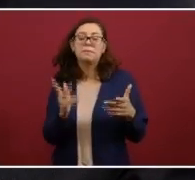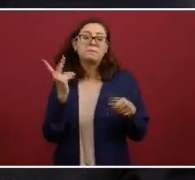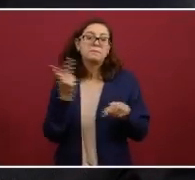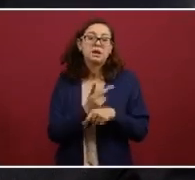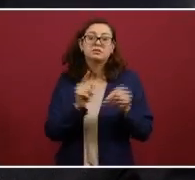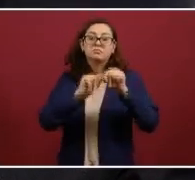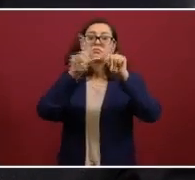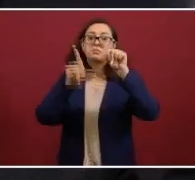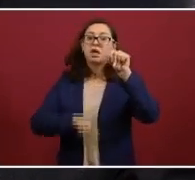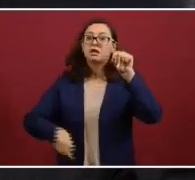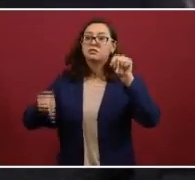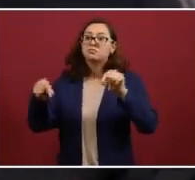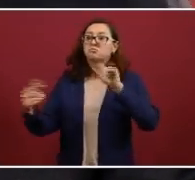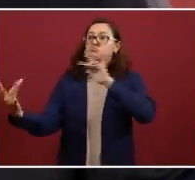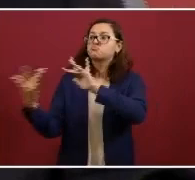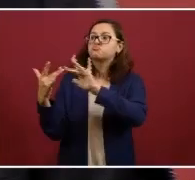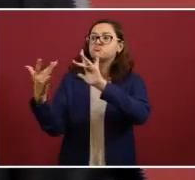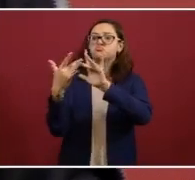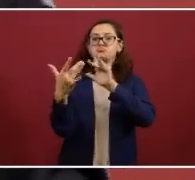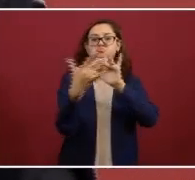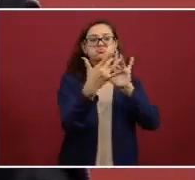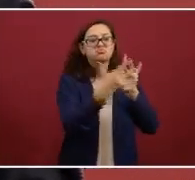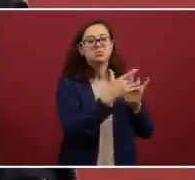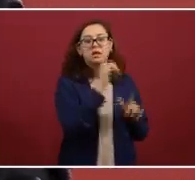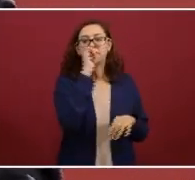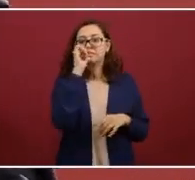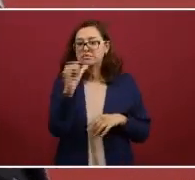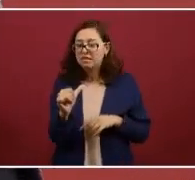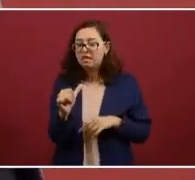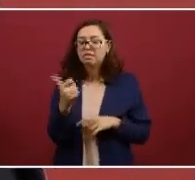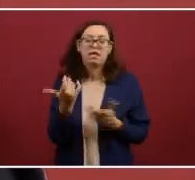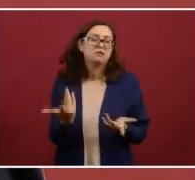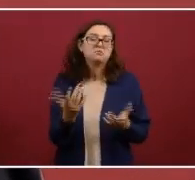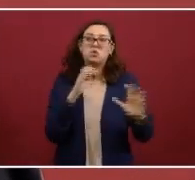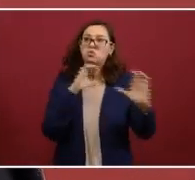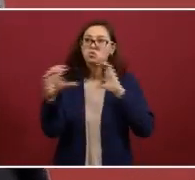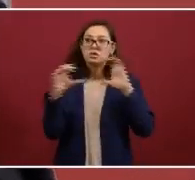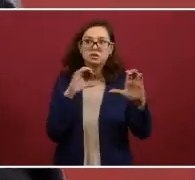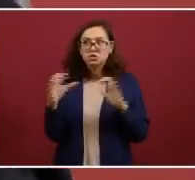país. También para información de quienes nos visitan,